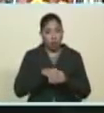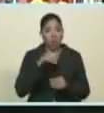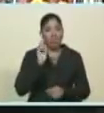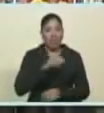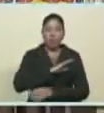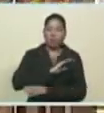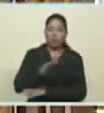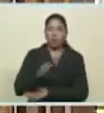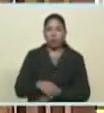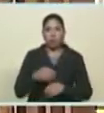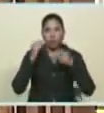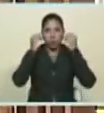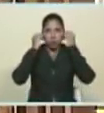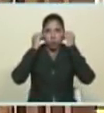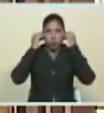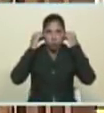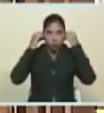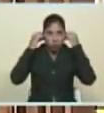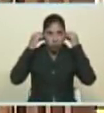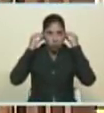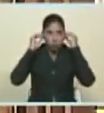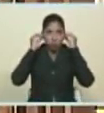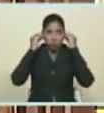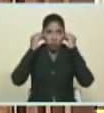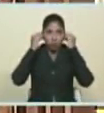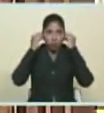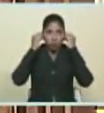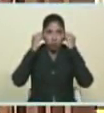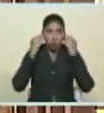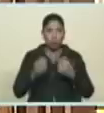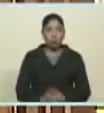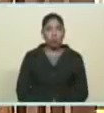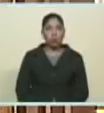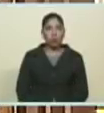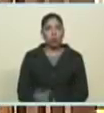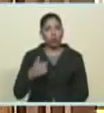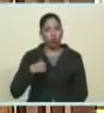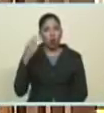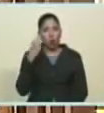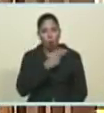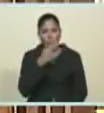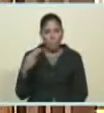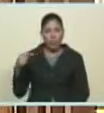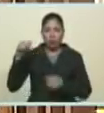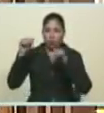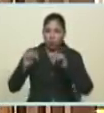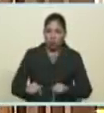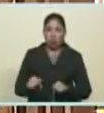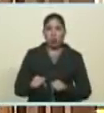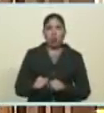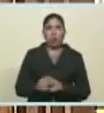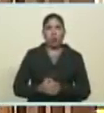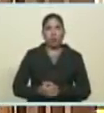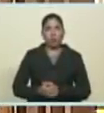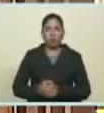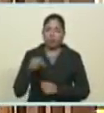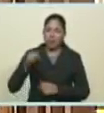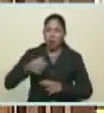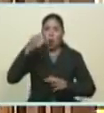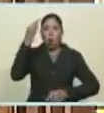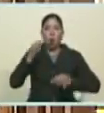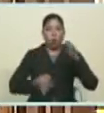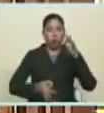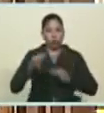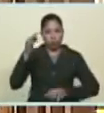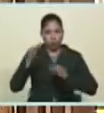que pagar, compadre. Me comprometo en ser alma a que haya justicia en